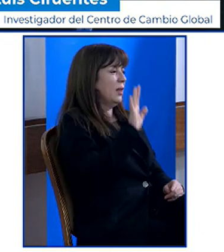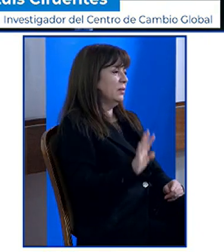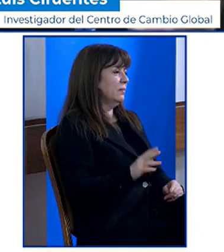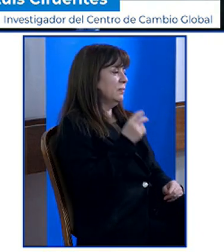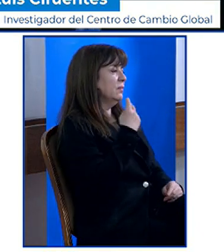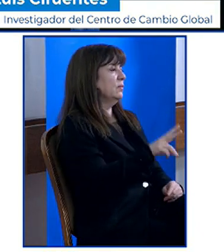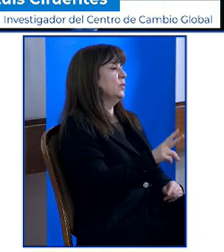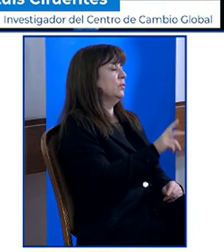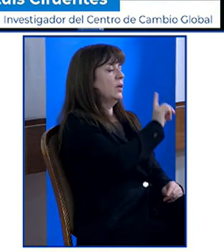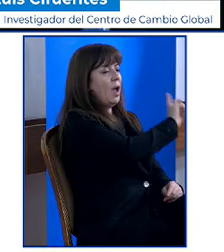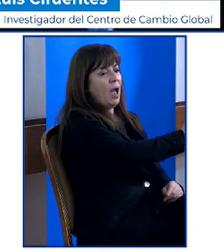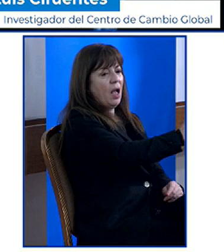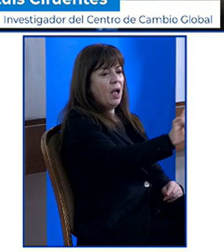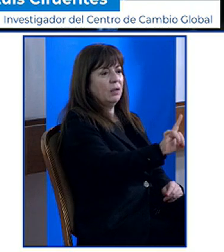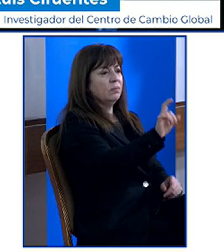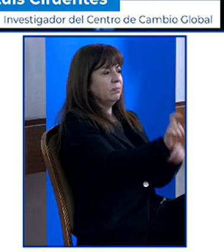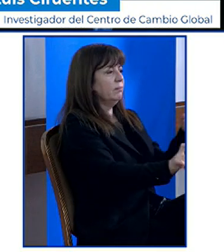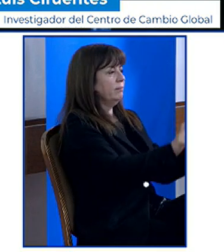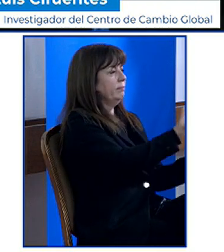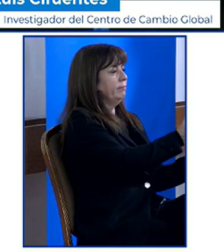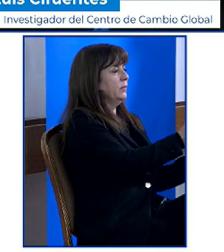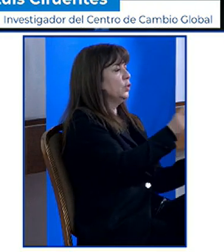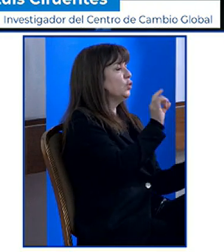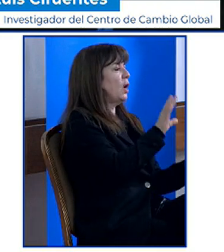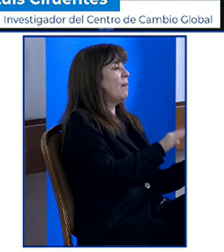persona, no solo de la población.